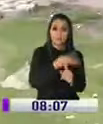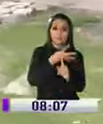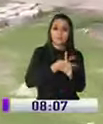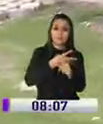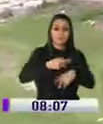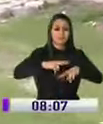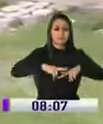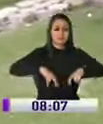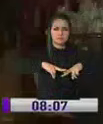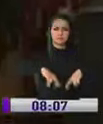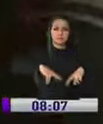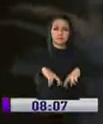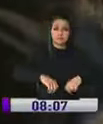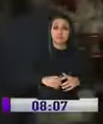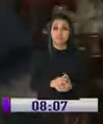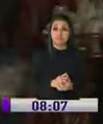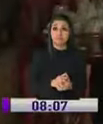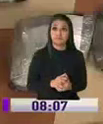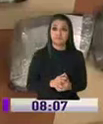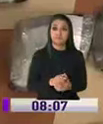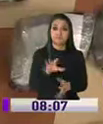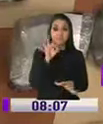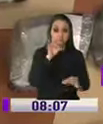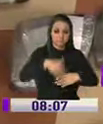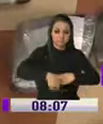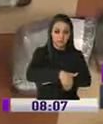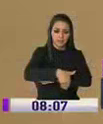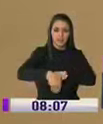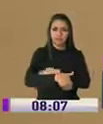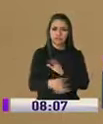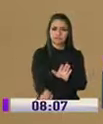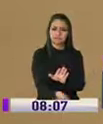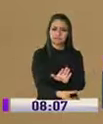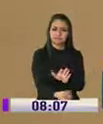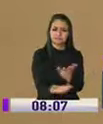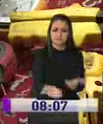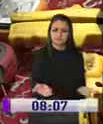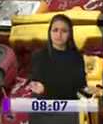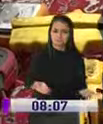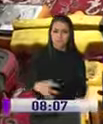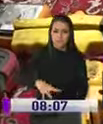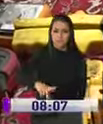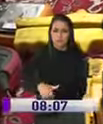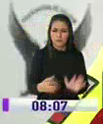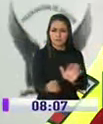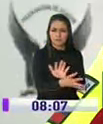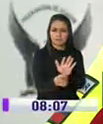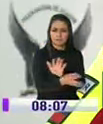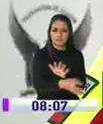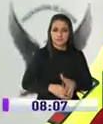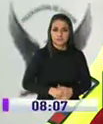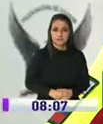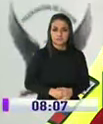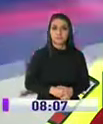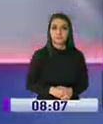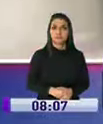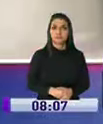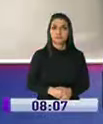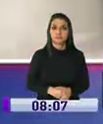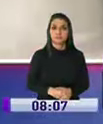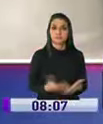los cuales permitieron dar con las direcciones en las que se almacenaban los artículos presuntamente robados. A lo cual se realizaron